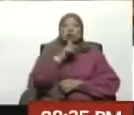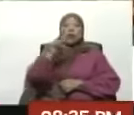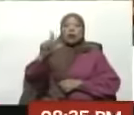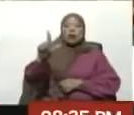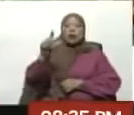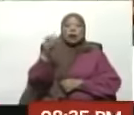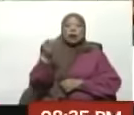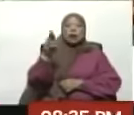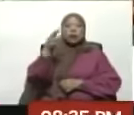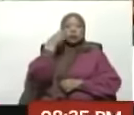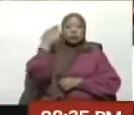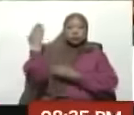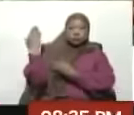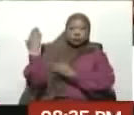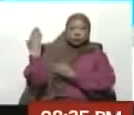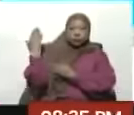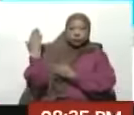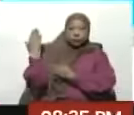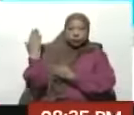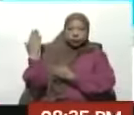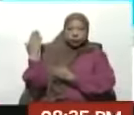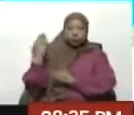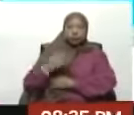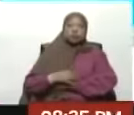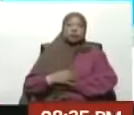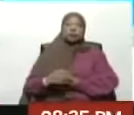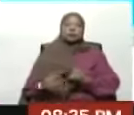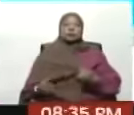Jefe de las redes, jefe de la SODI,